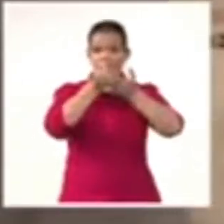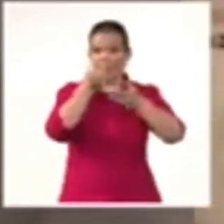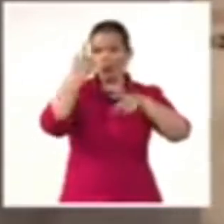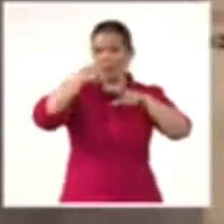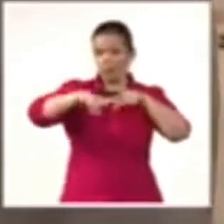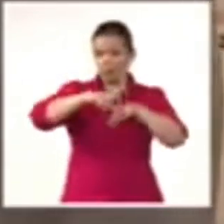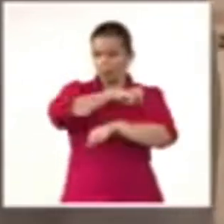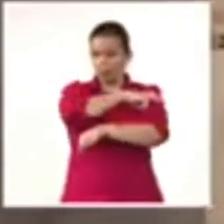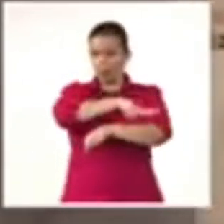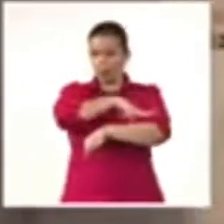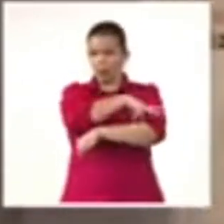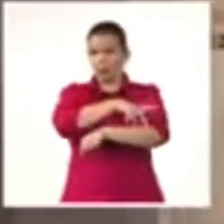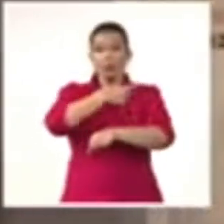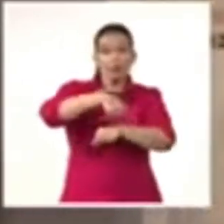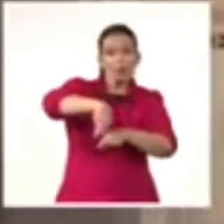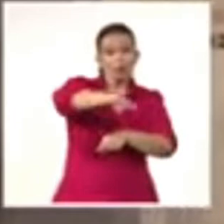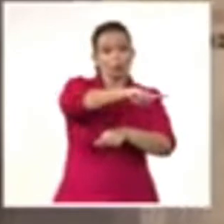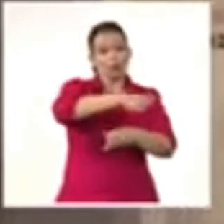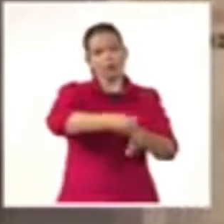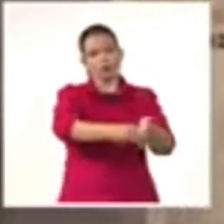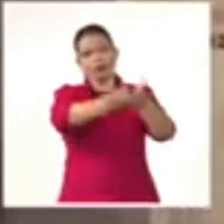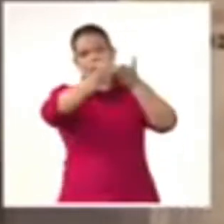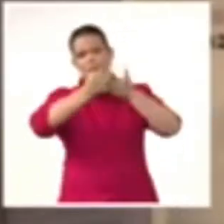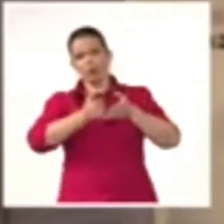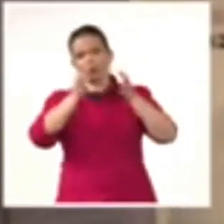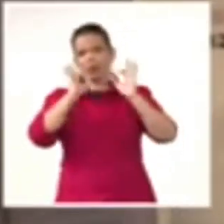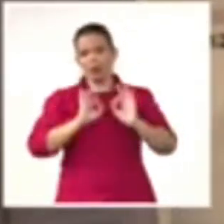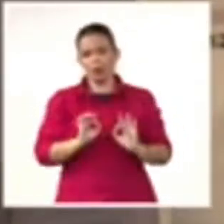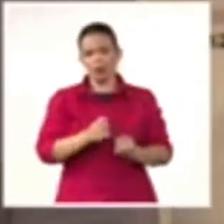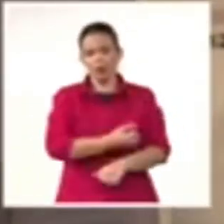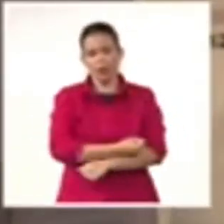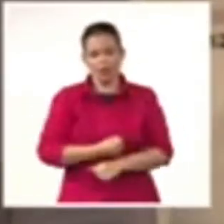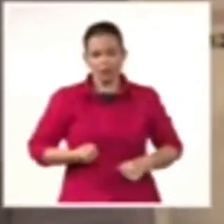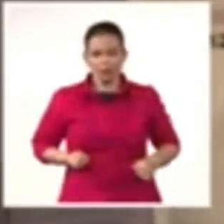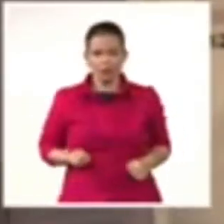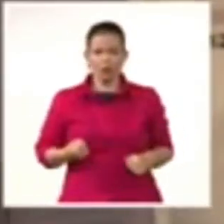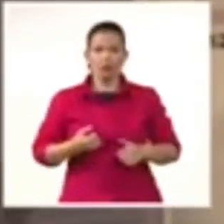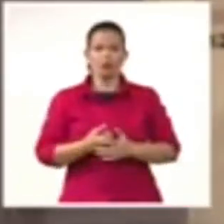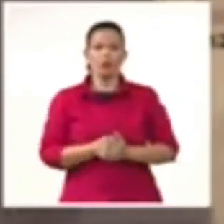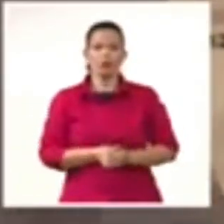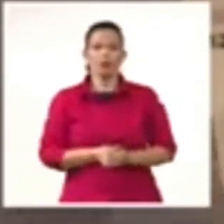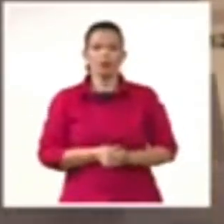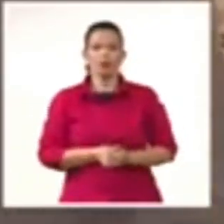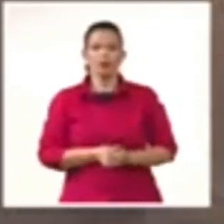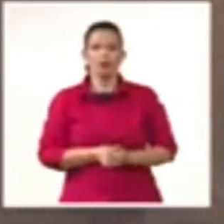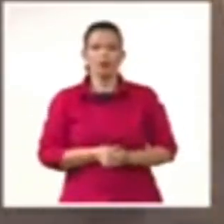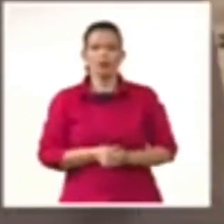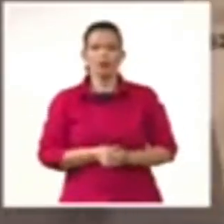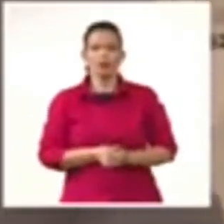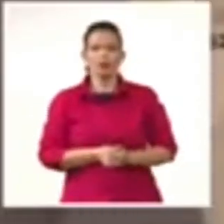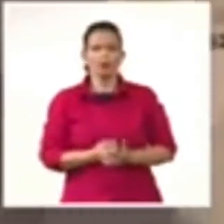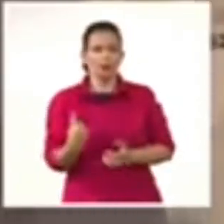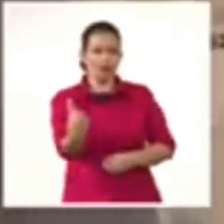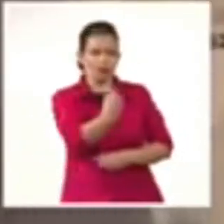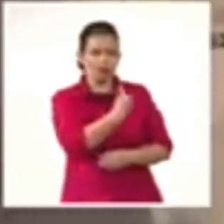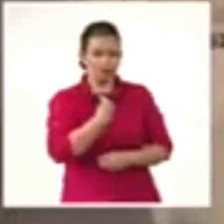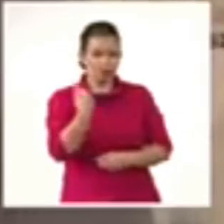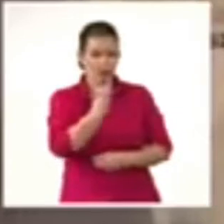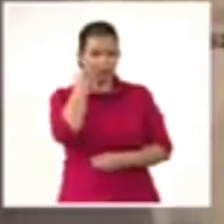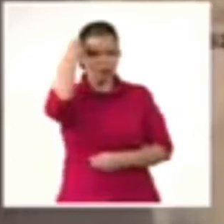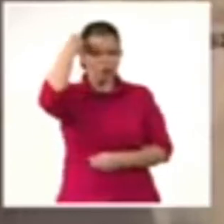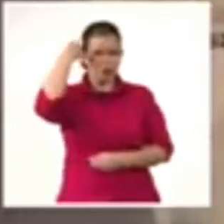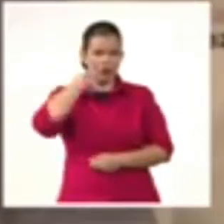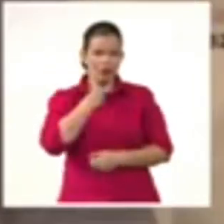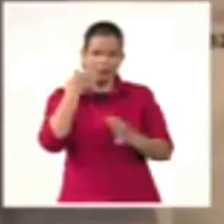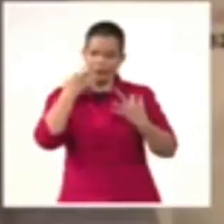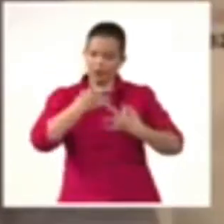siempre sobre la base del sacrificio compartido. Desde muy temprano, hemos considerado que tenemos una deuda de